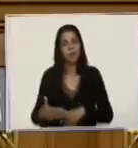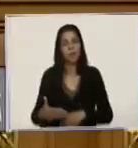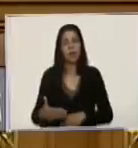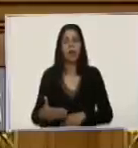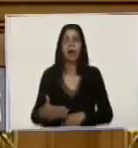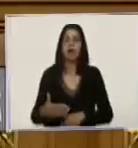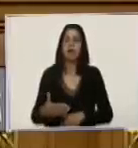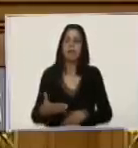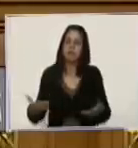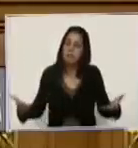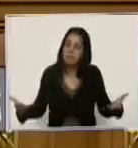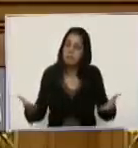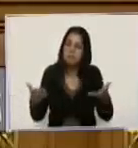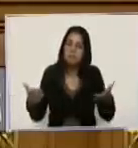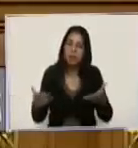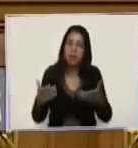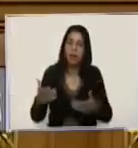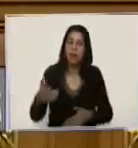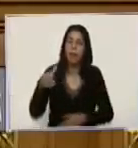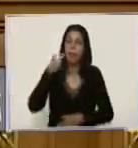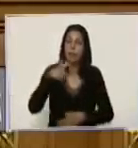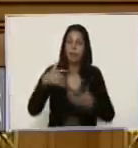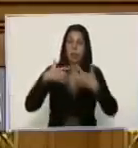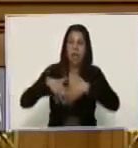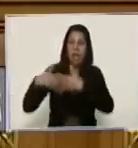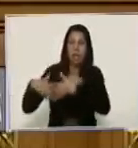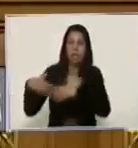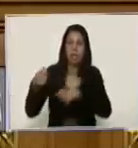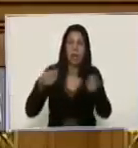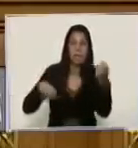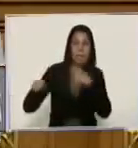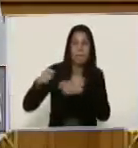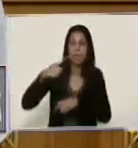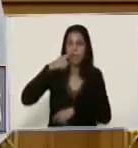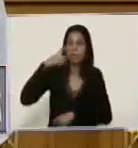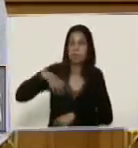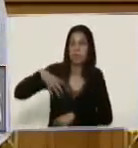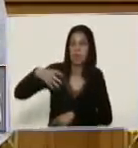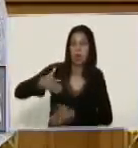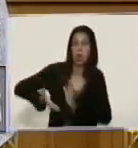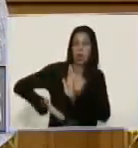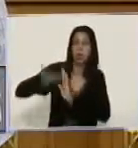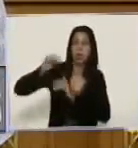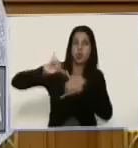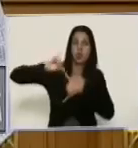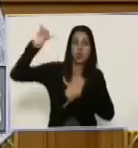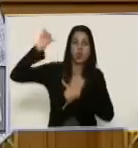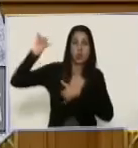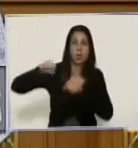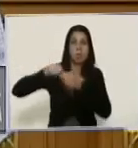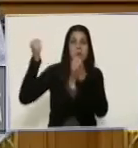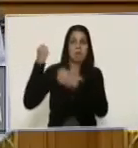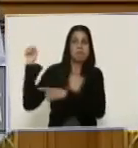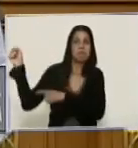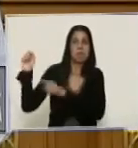a los especuladores, a los negociantes, a los que quieren violar nuestras